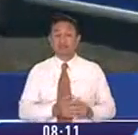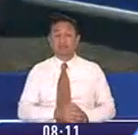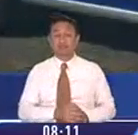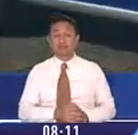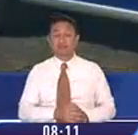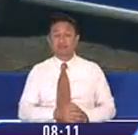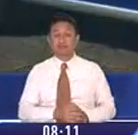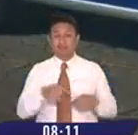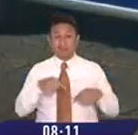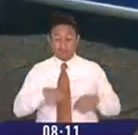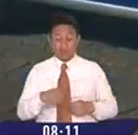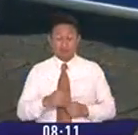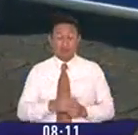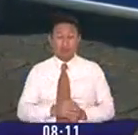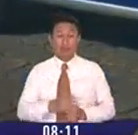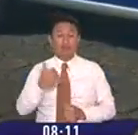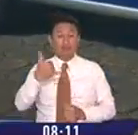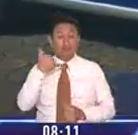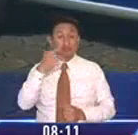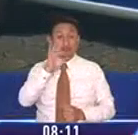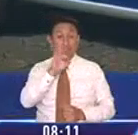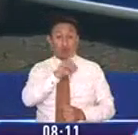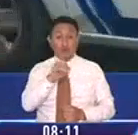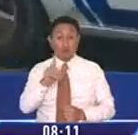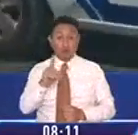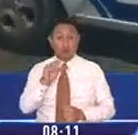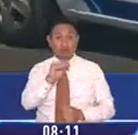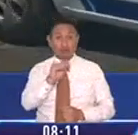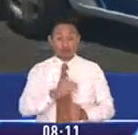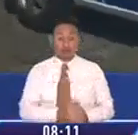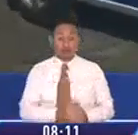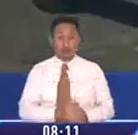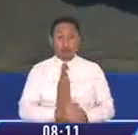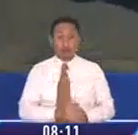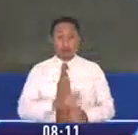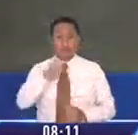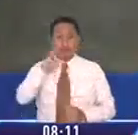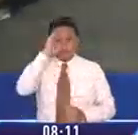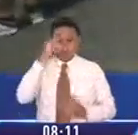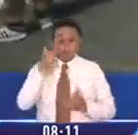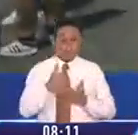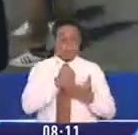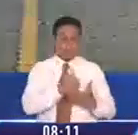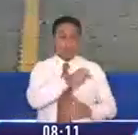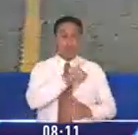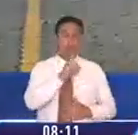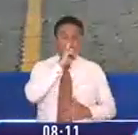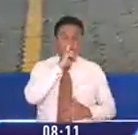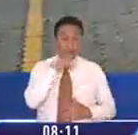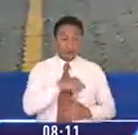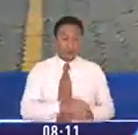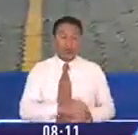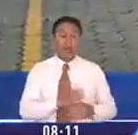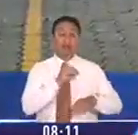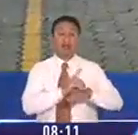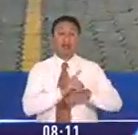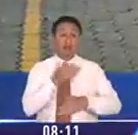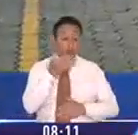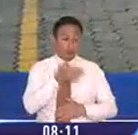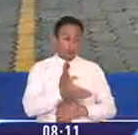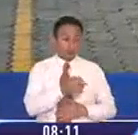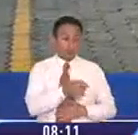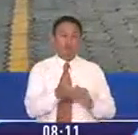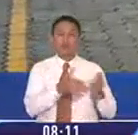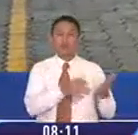logró recuperarse, llamó al EQ911 para que auxilie a su empleada de confianza, pero los paramédicos